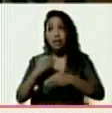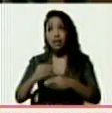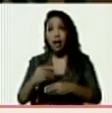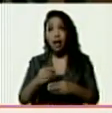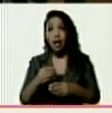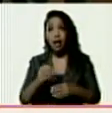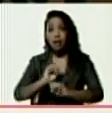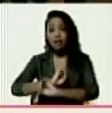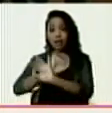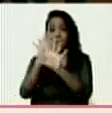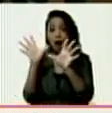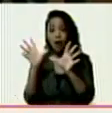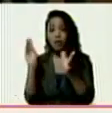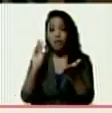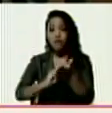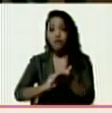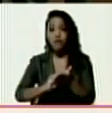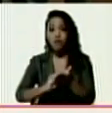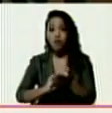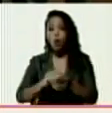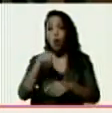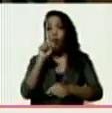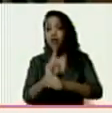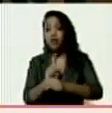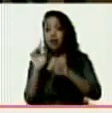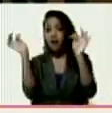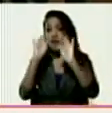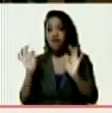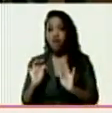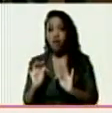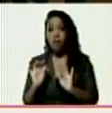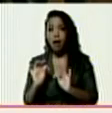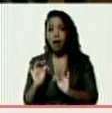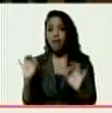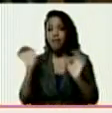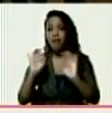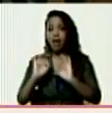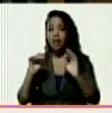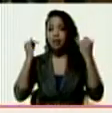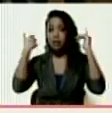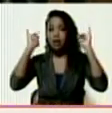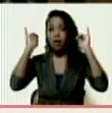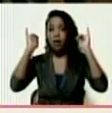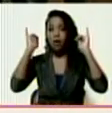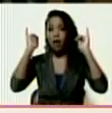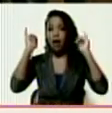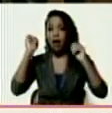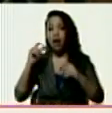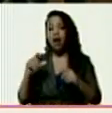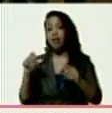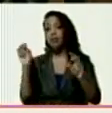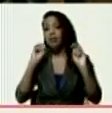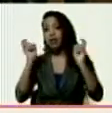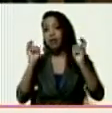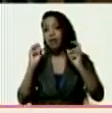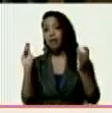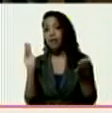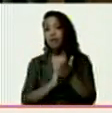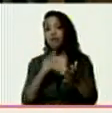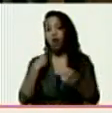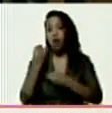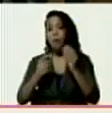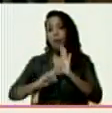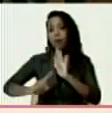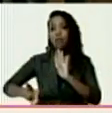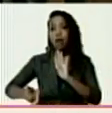desde aquí. La única forma de que no se hubiese celebrado la sesión que está como